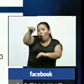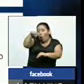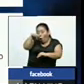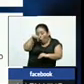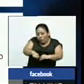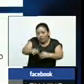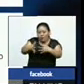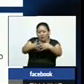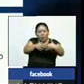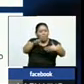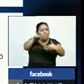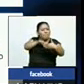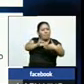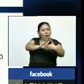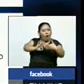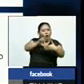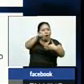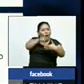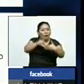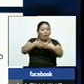suelo estadounidense.